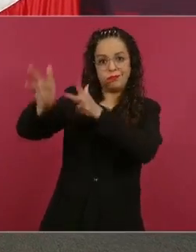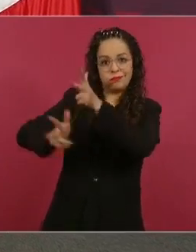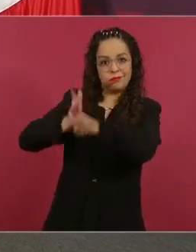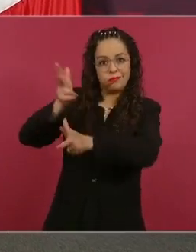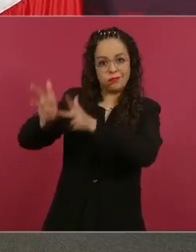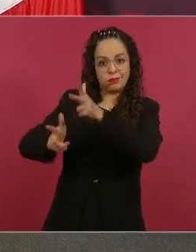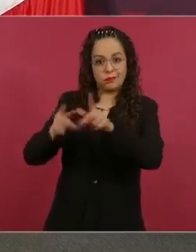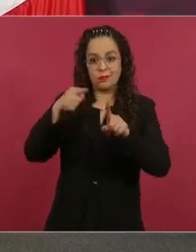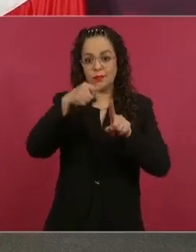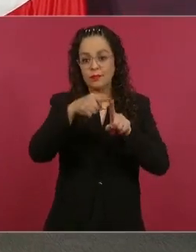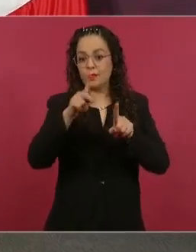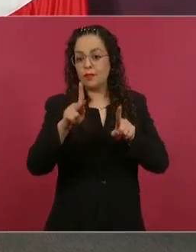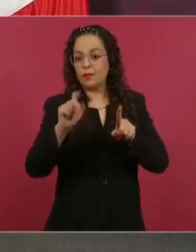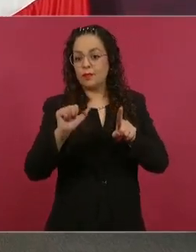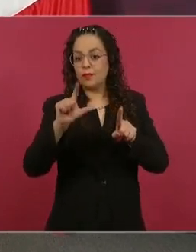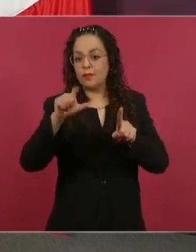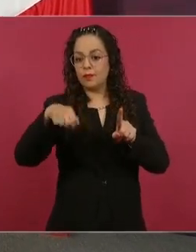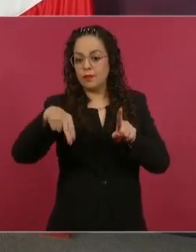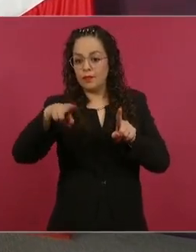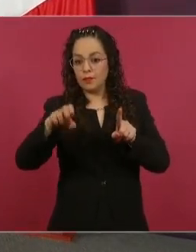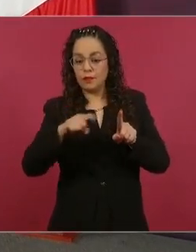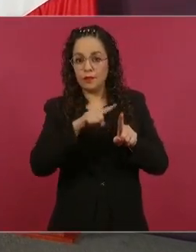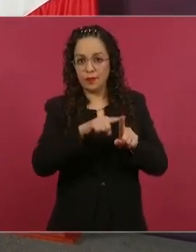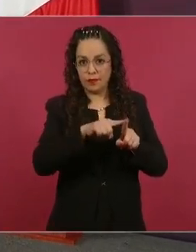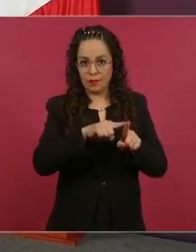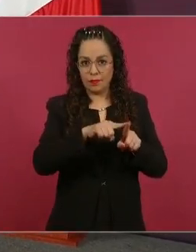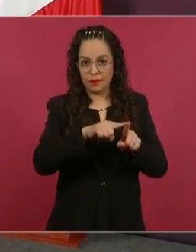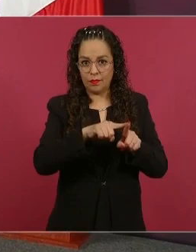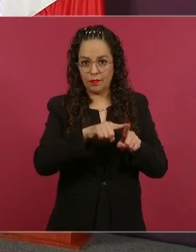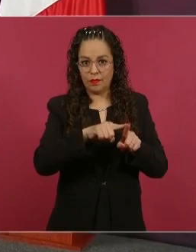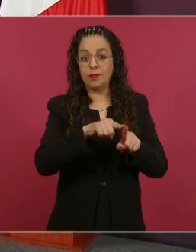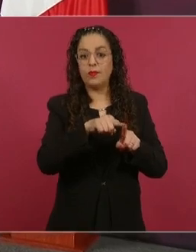Maya y comienza el tren del Istmo.